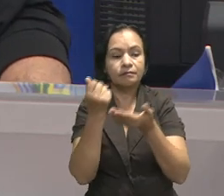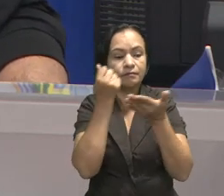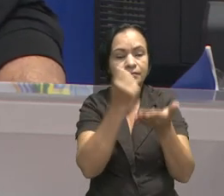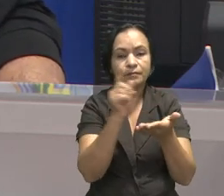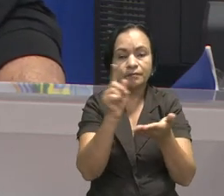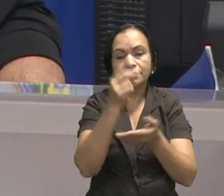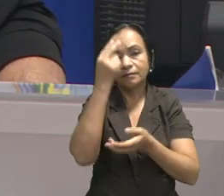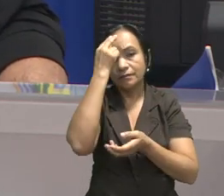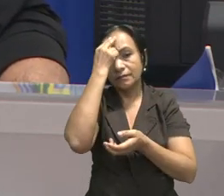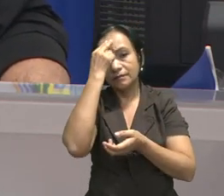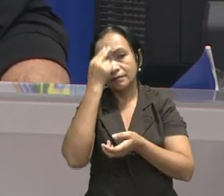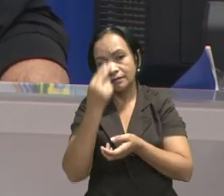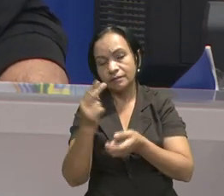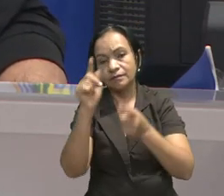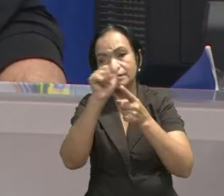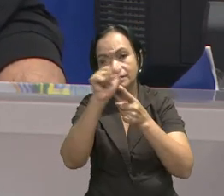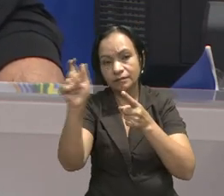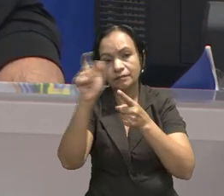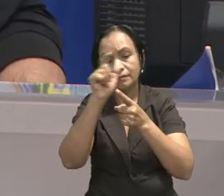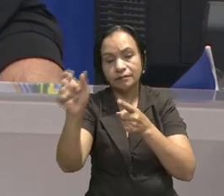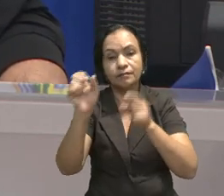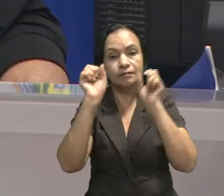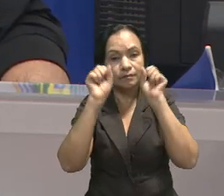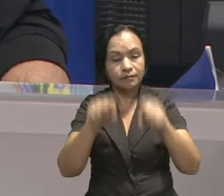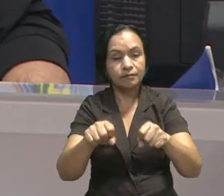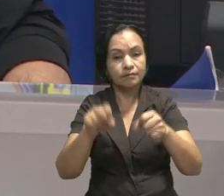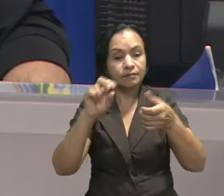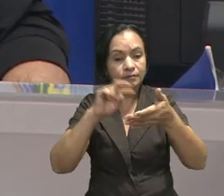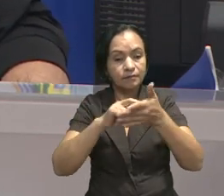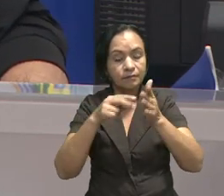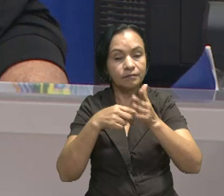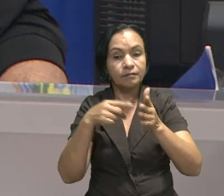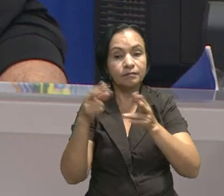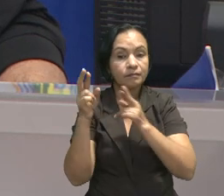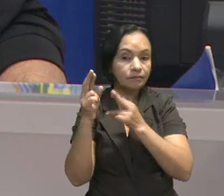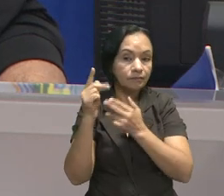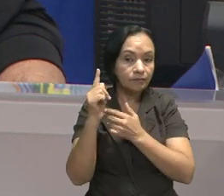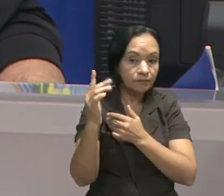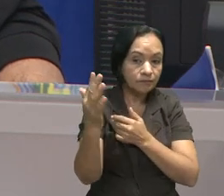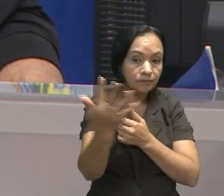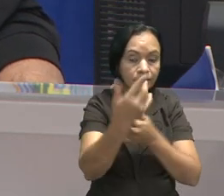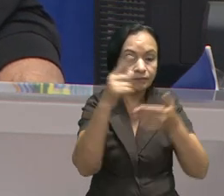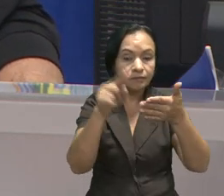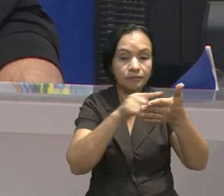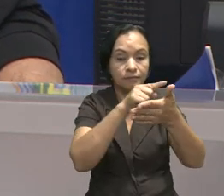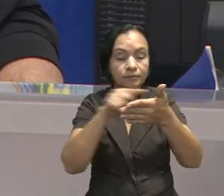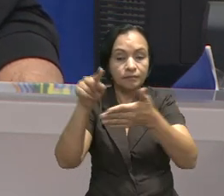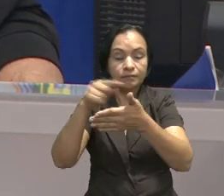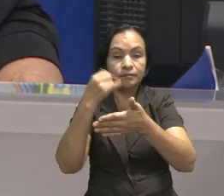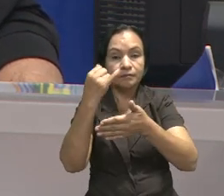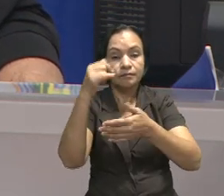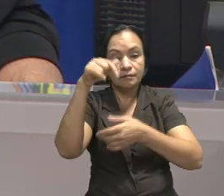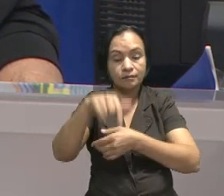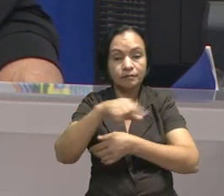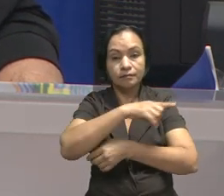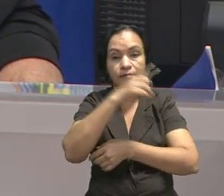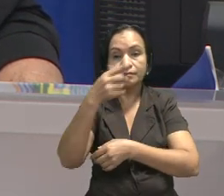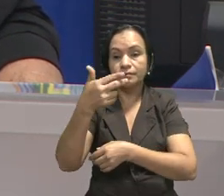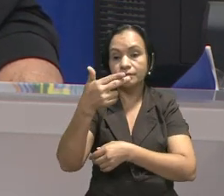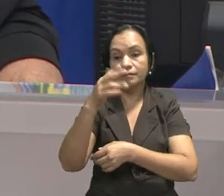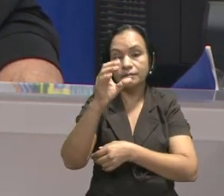pueda otorgar mensualmente. Así es que yo espero el voto unánime Hoy Chocorrón